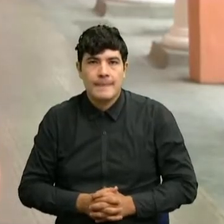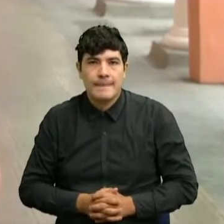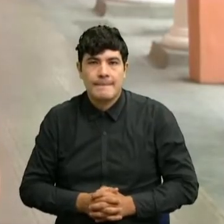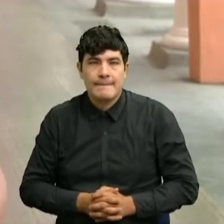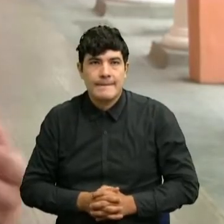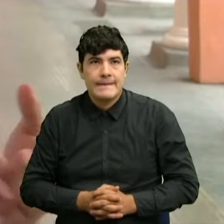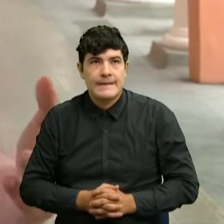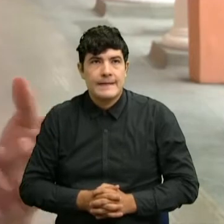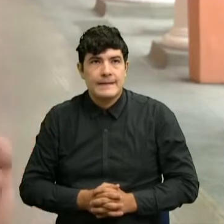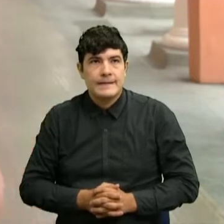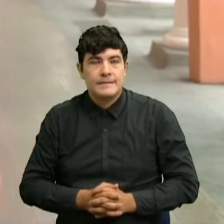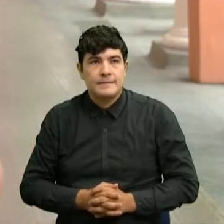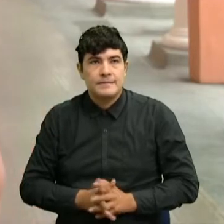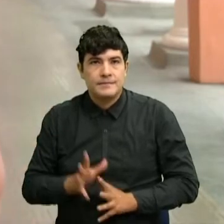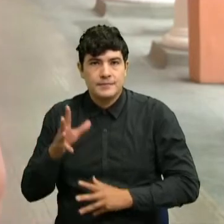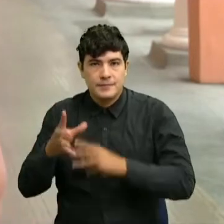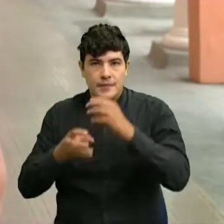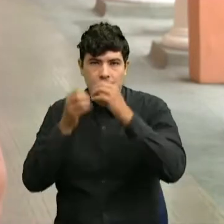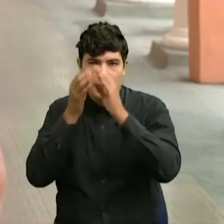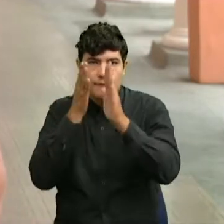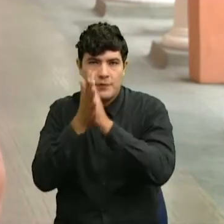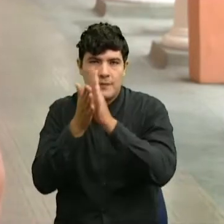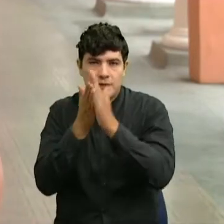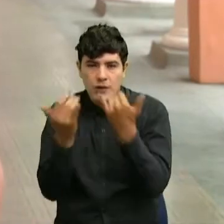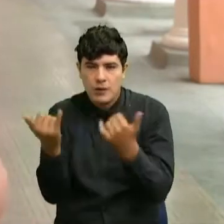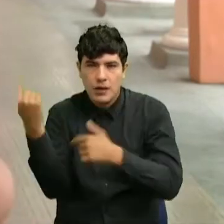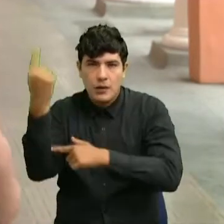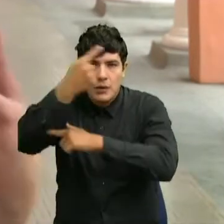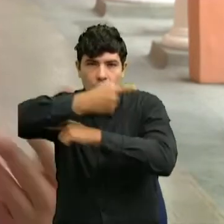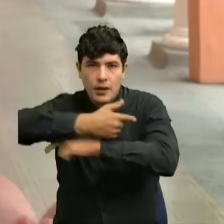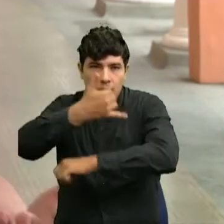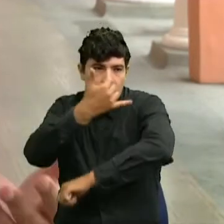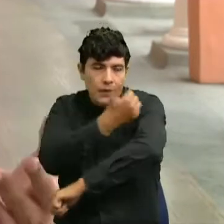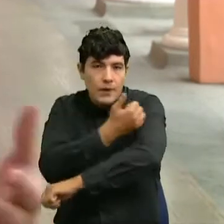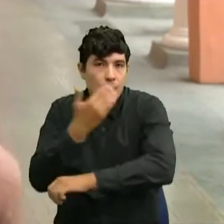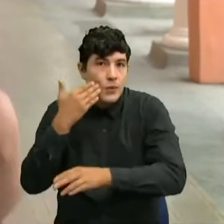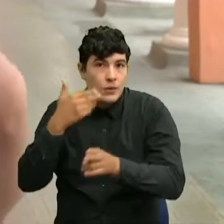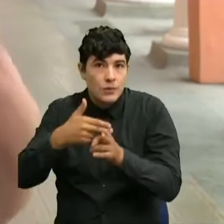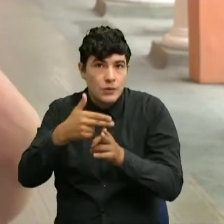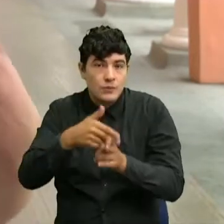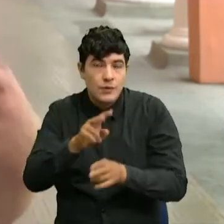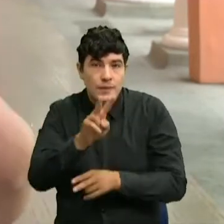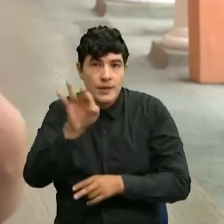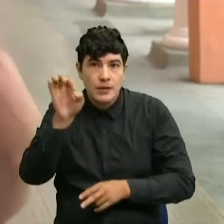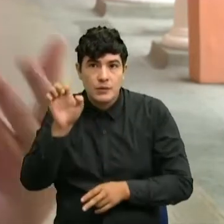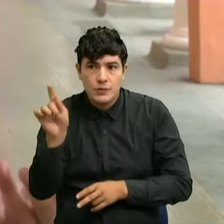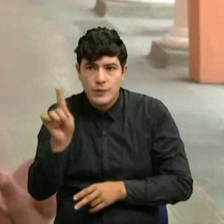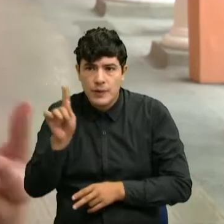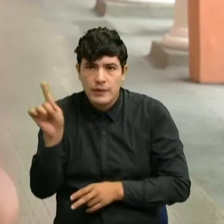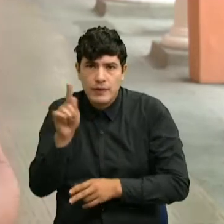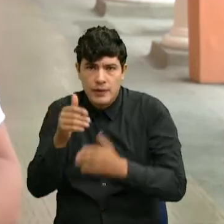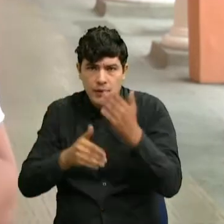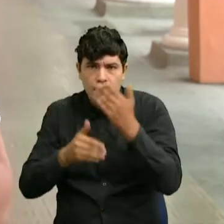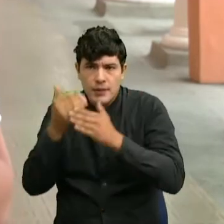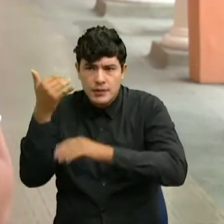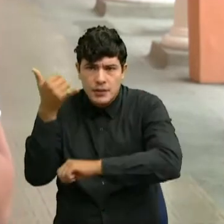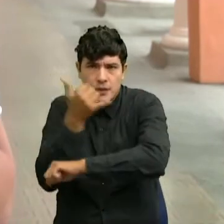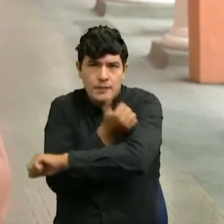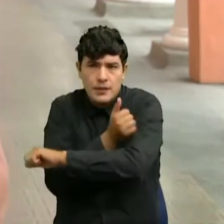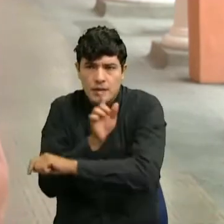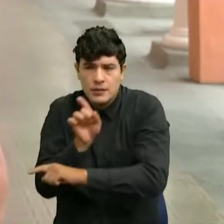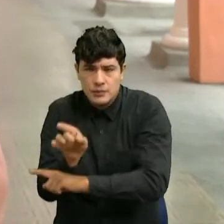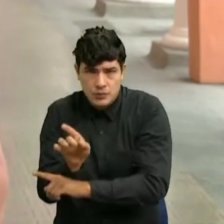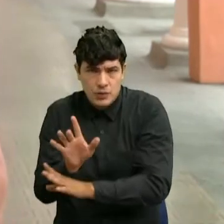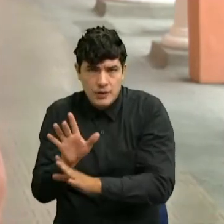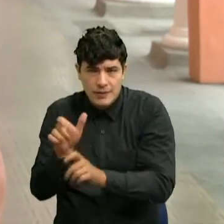como dato de cierre en toda esta jornada de vacunación que se presume que a partir del 28 de febrero empiecen a llegar las vacunas que serán suministradas